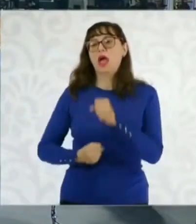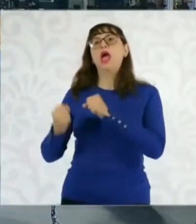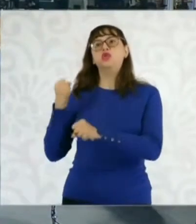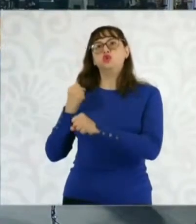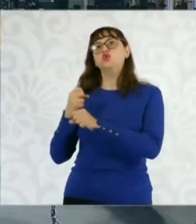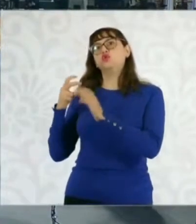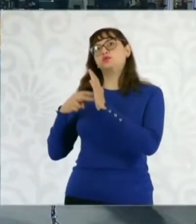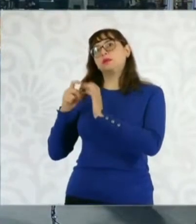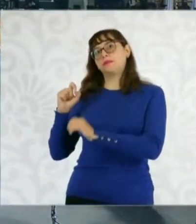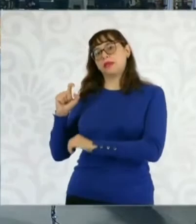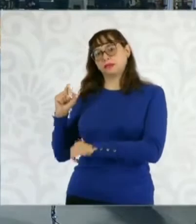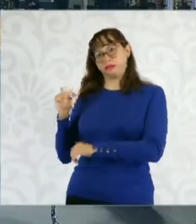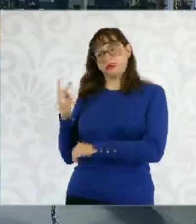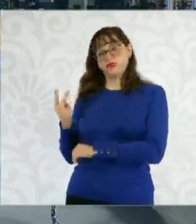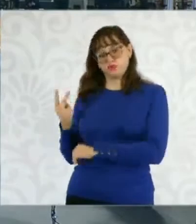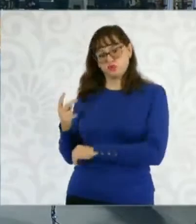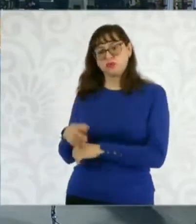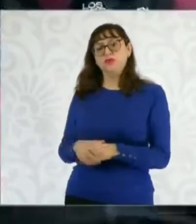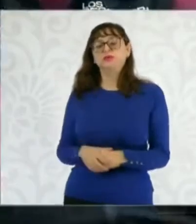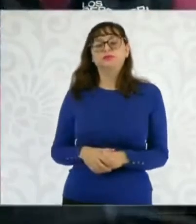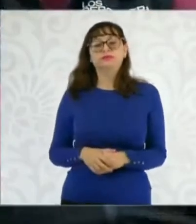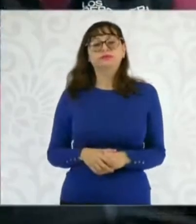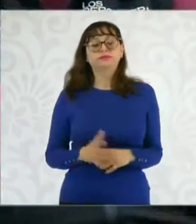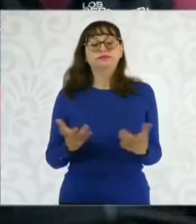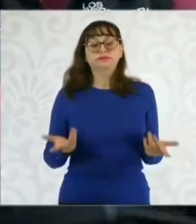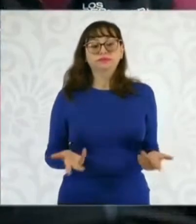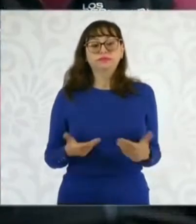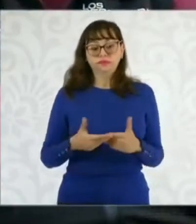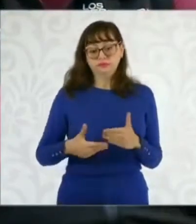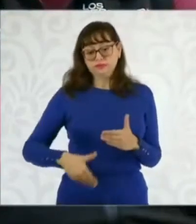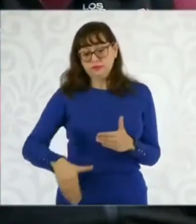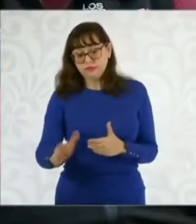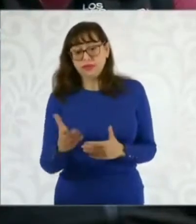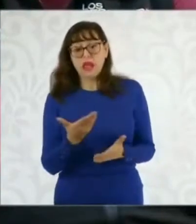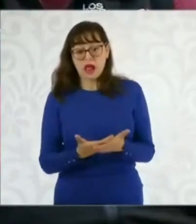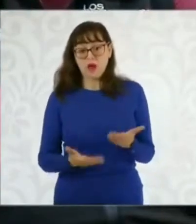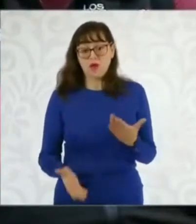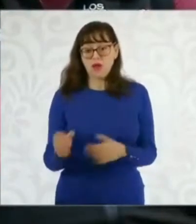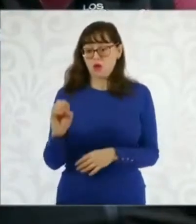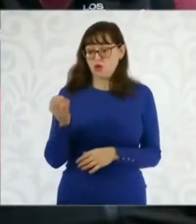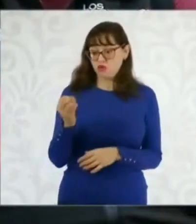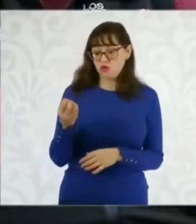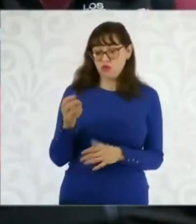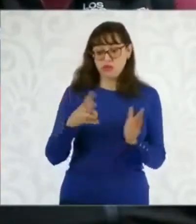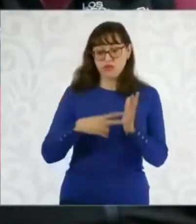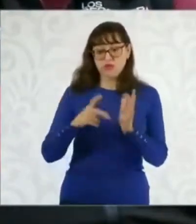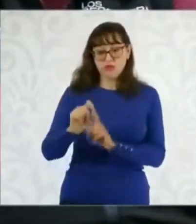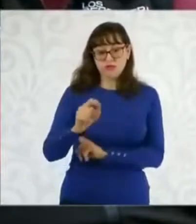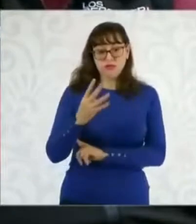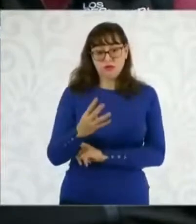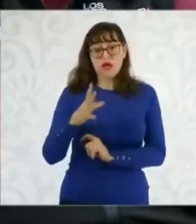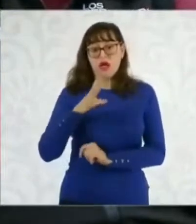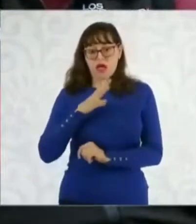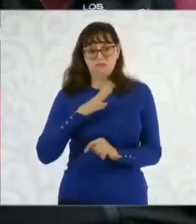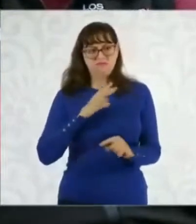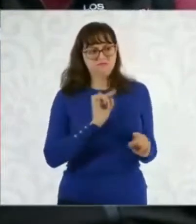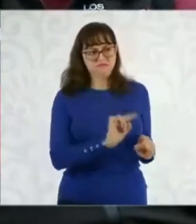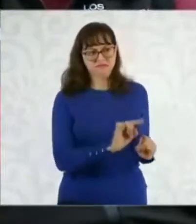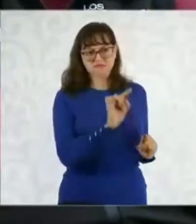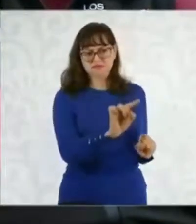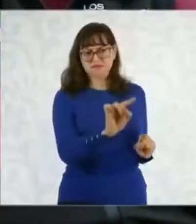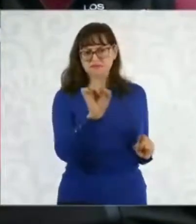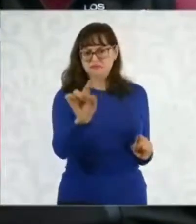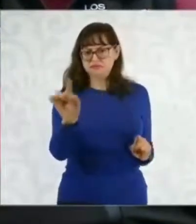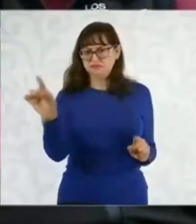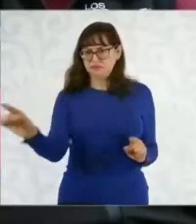años. En este mismo, ya empezando pues el sexenio, cuando usted llega a la presidencia, se dan otros casos de los cuales pues